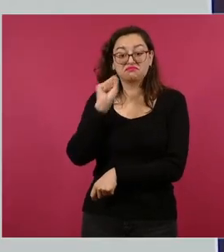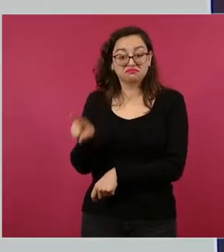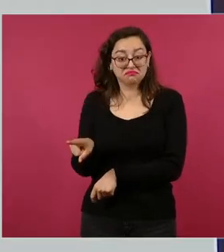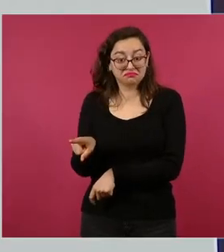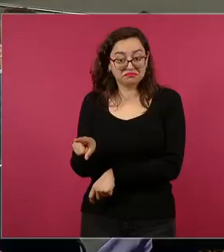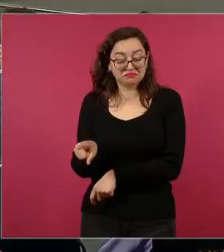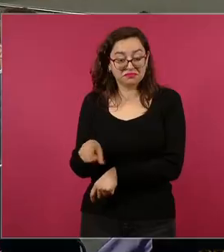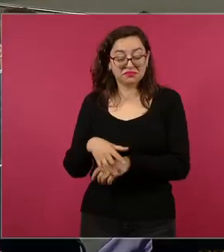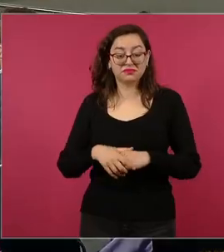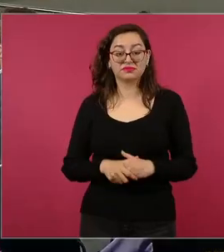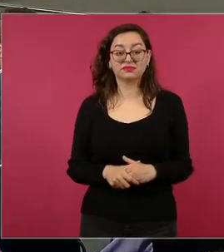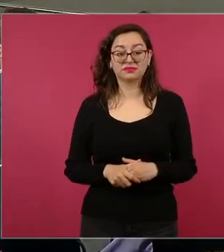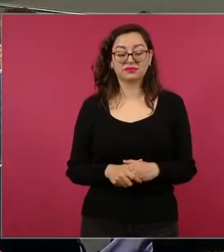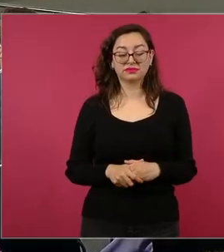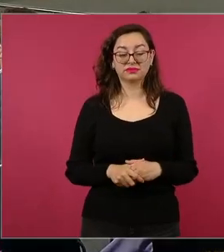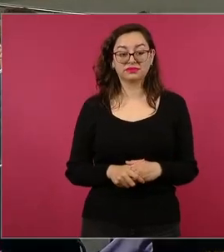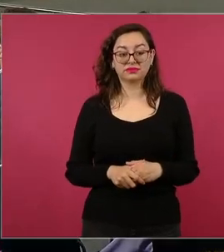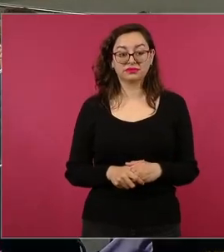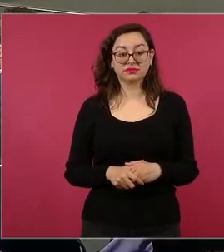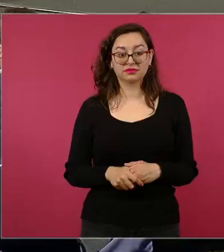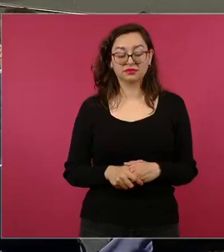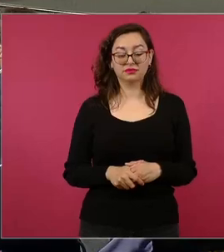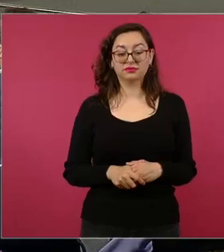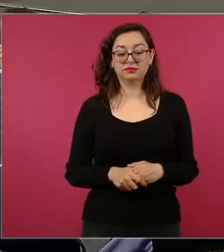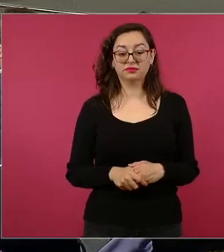Pero aquí está.